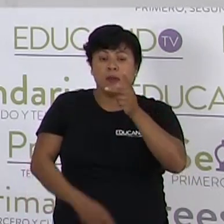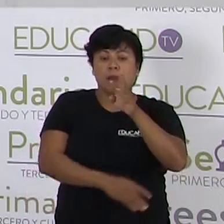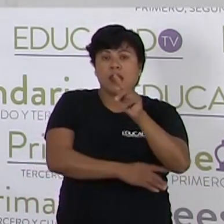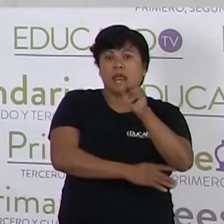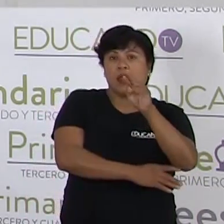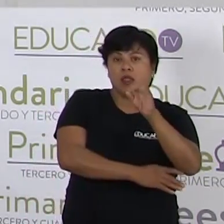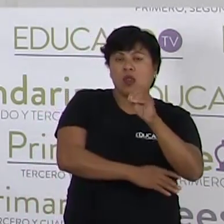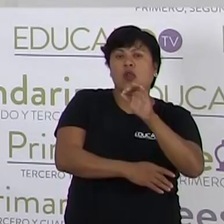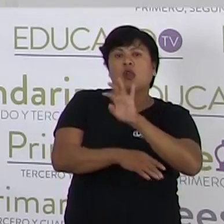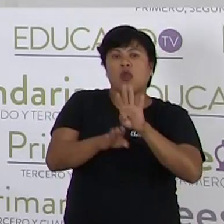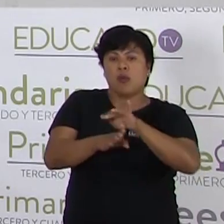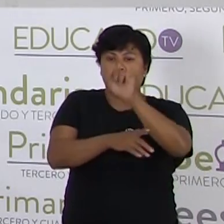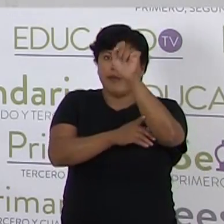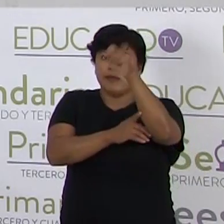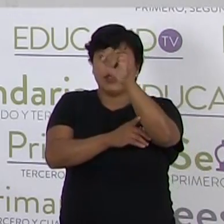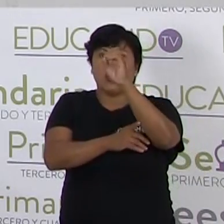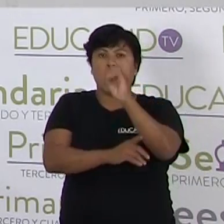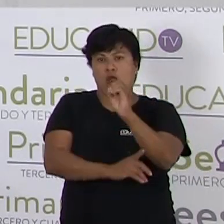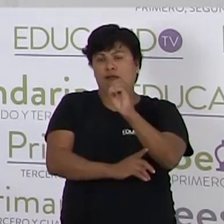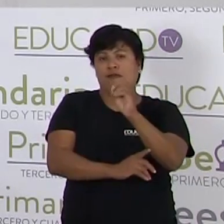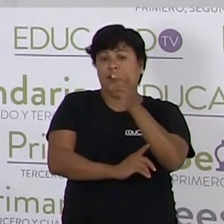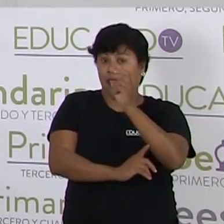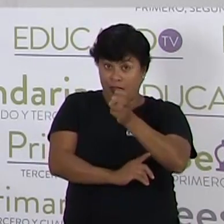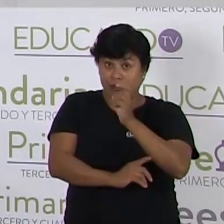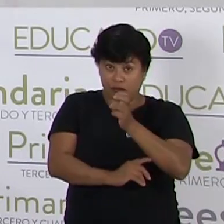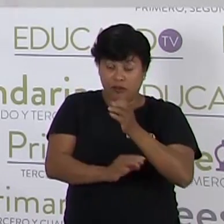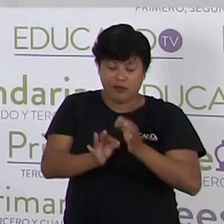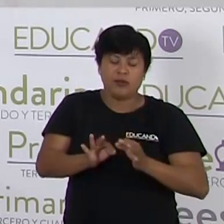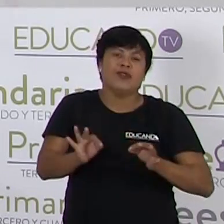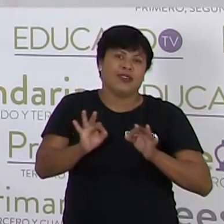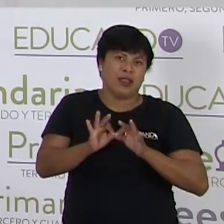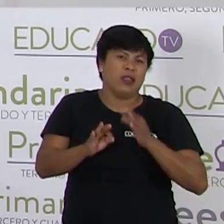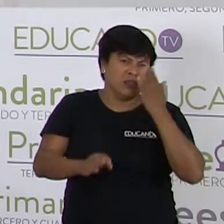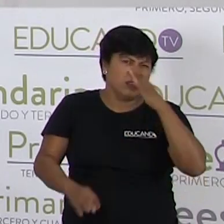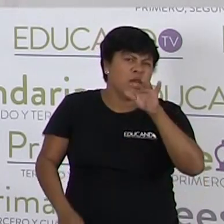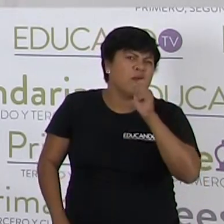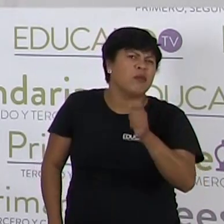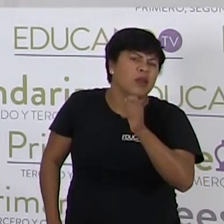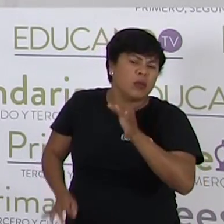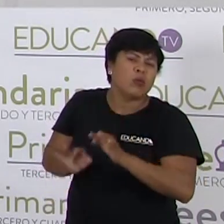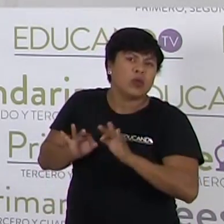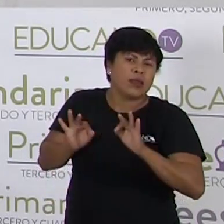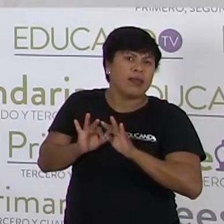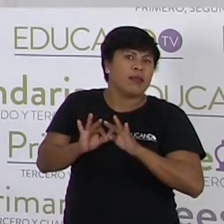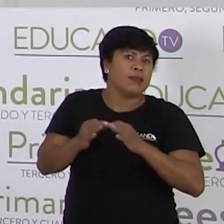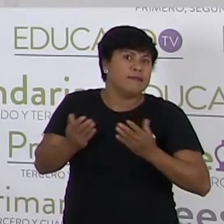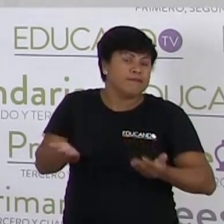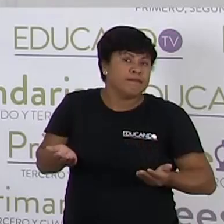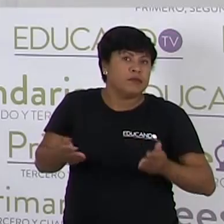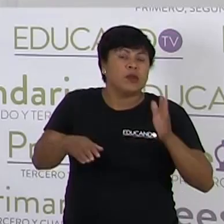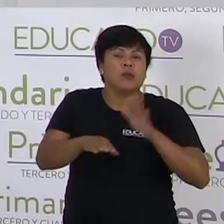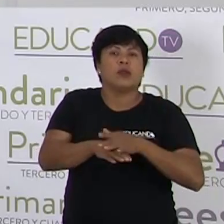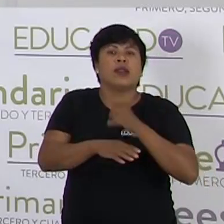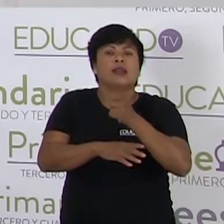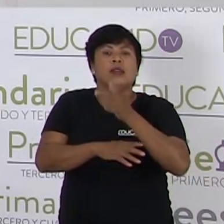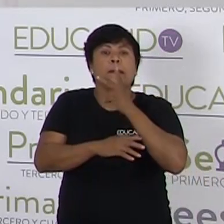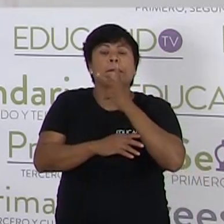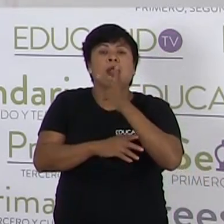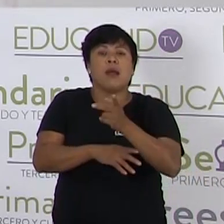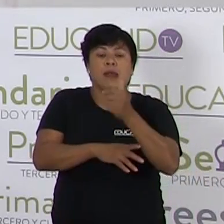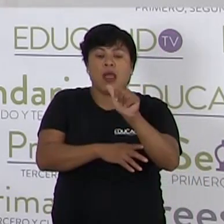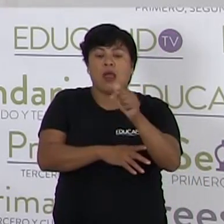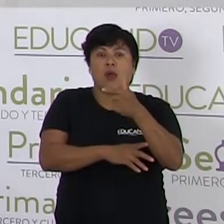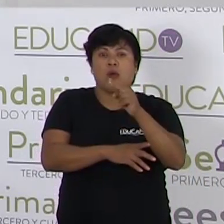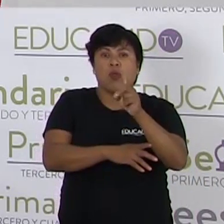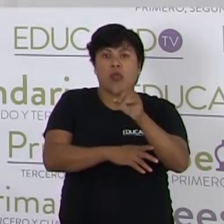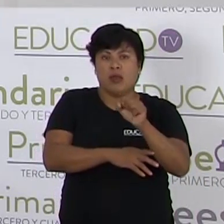haya puesto acento en la O. Eso es muy importante. ¿Saben por qué? Porque son palabras